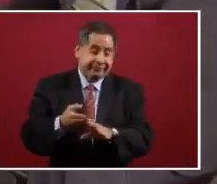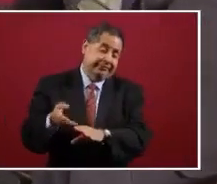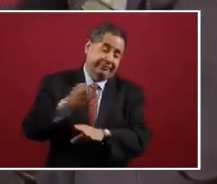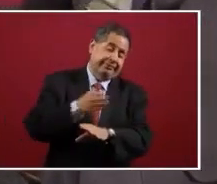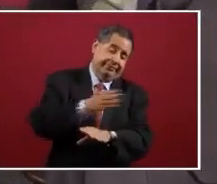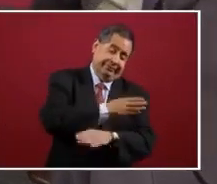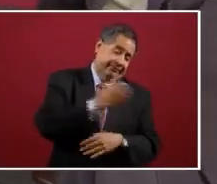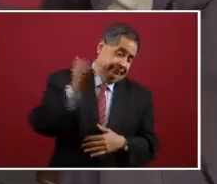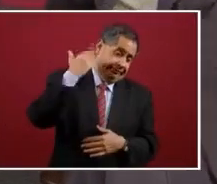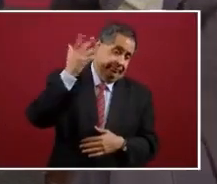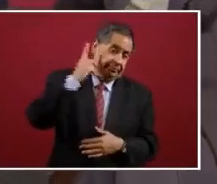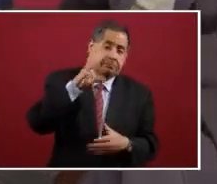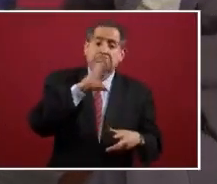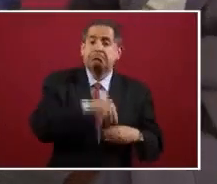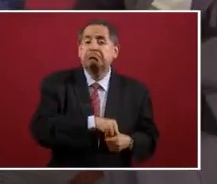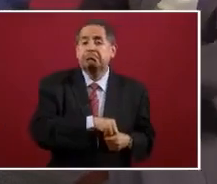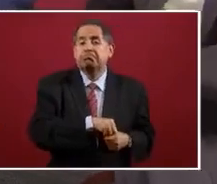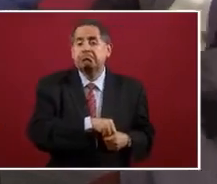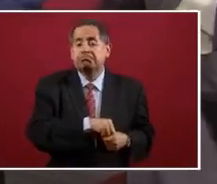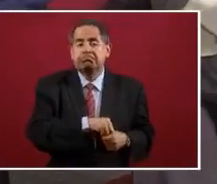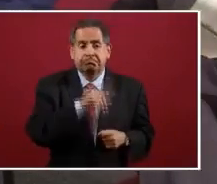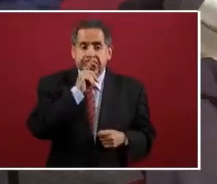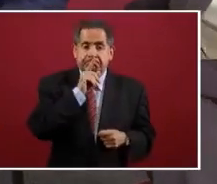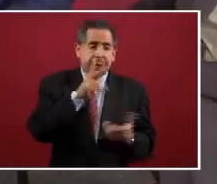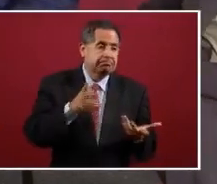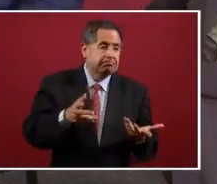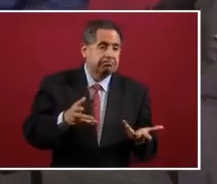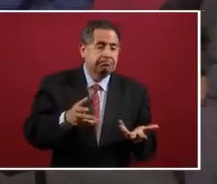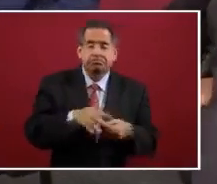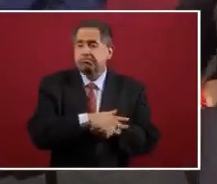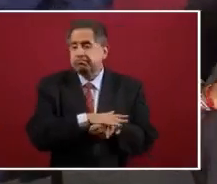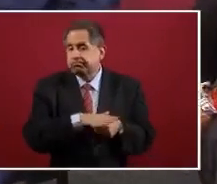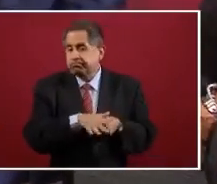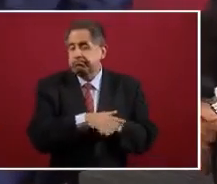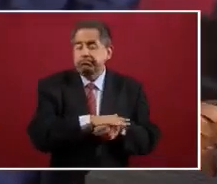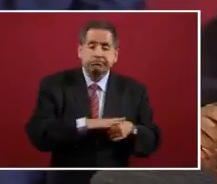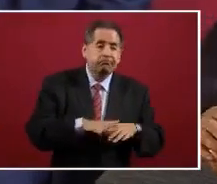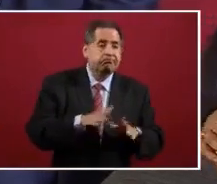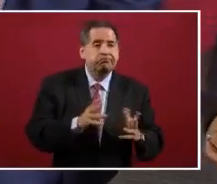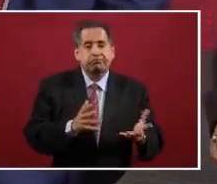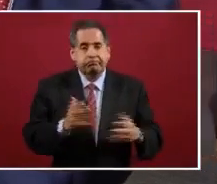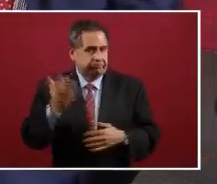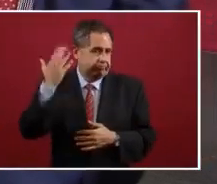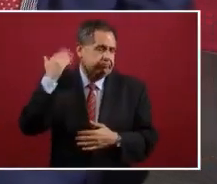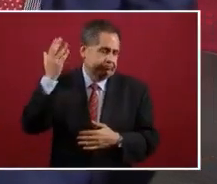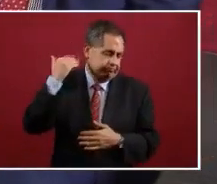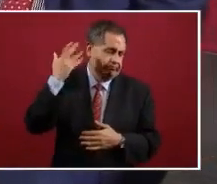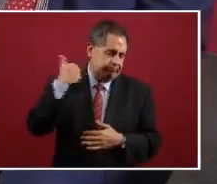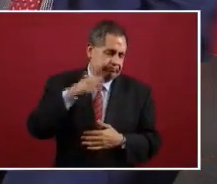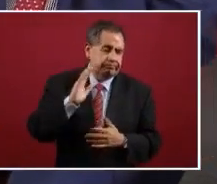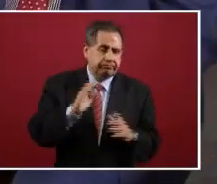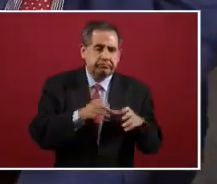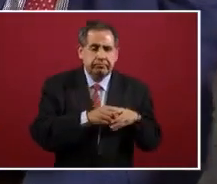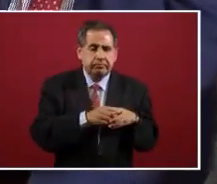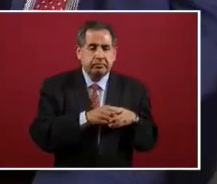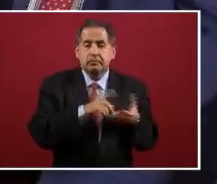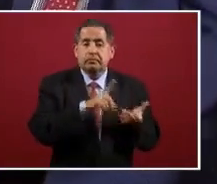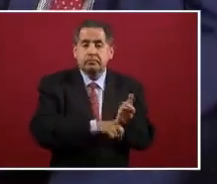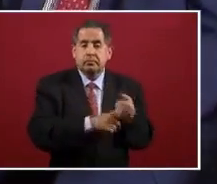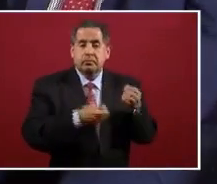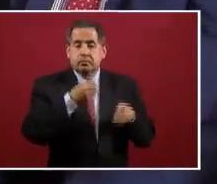se quedaban este en los juzgados